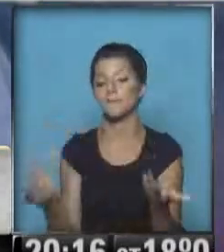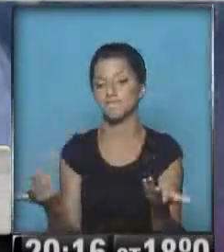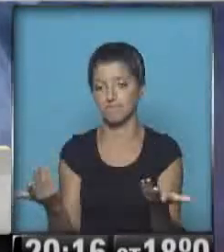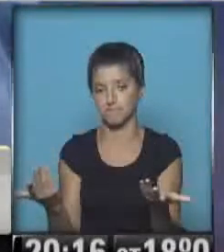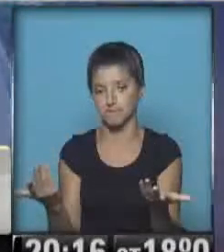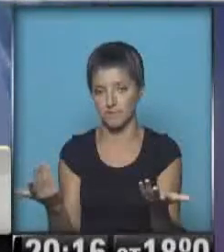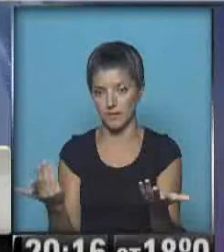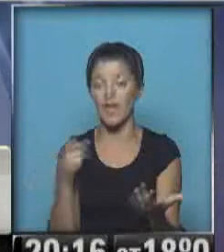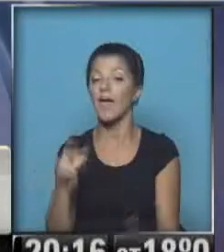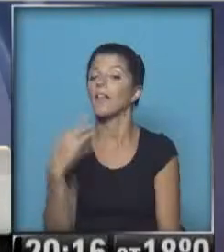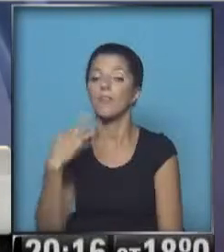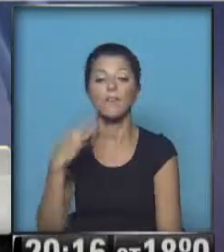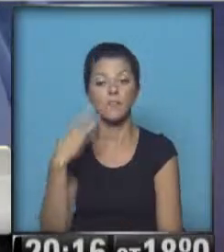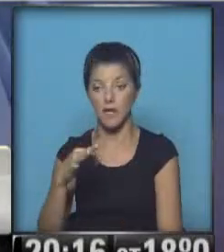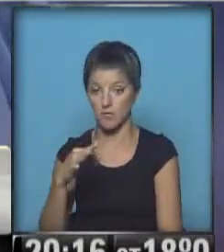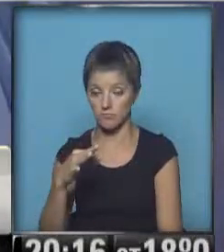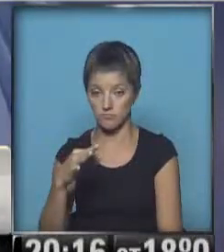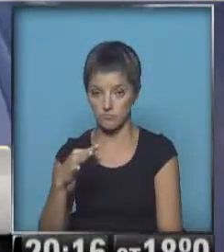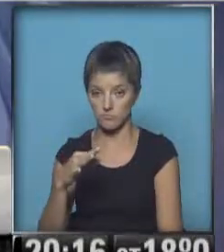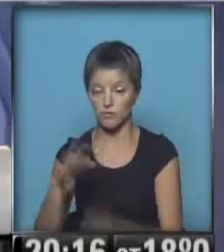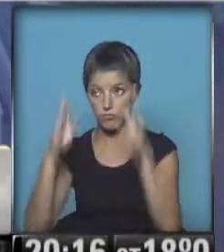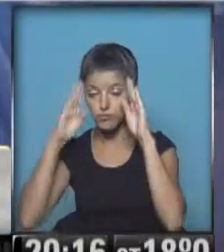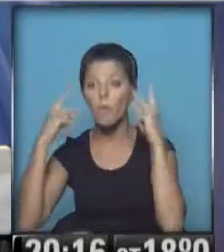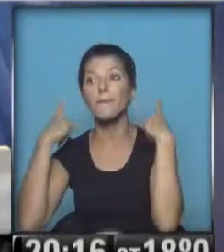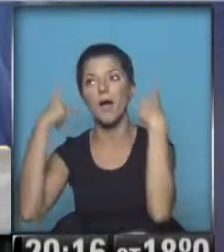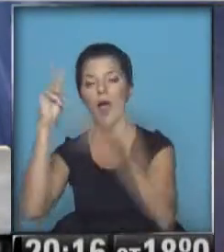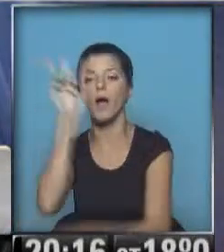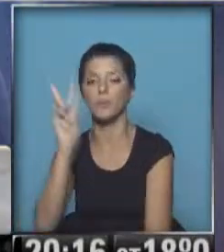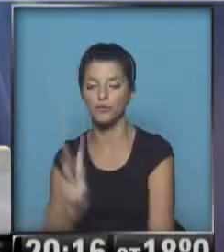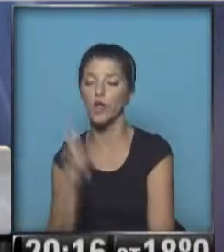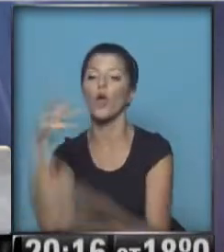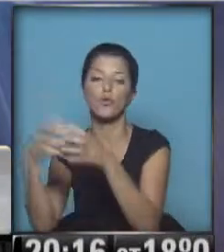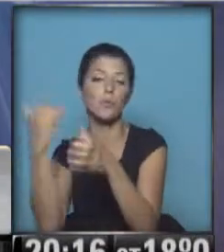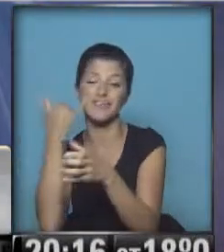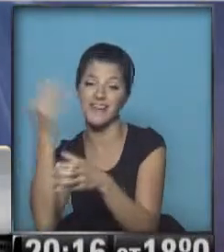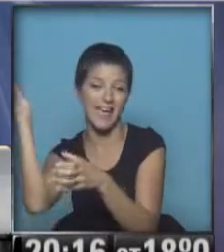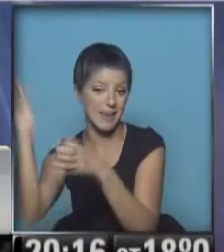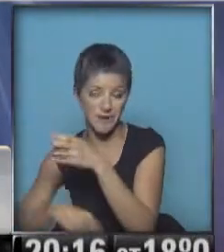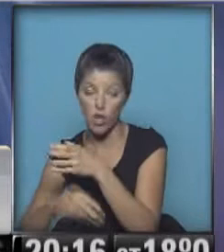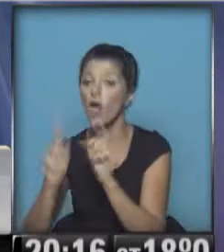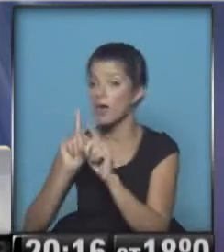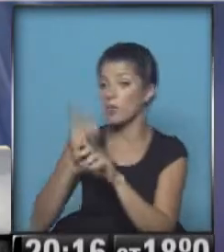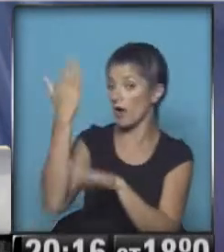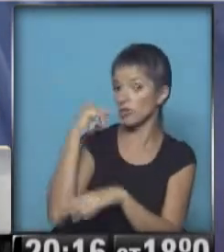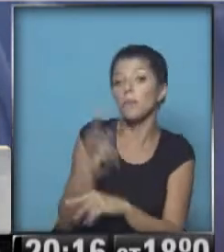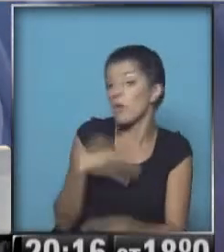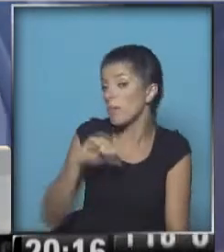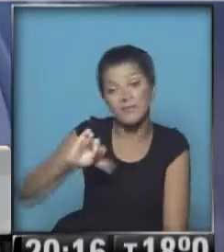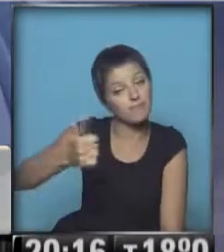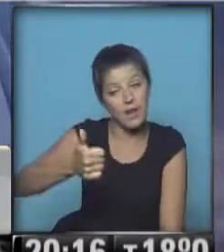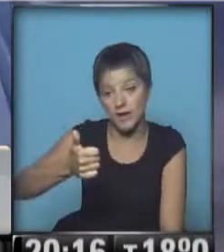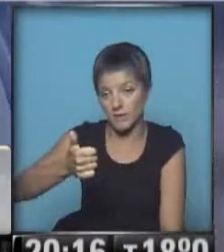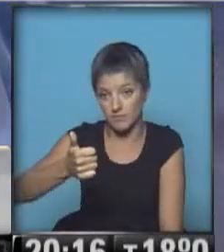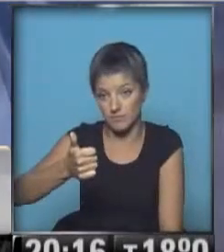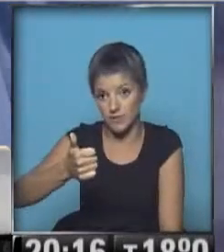tenía que ir allí a Venezuela con un equipo que estaba eliminado. Lo mismo que Barcelona, pero hay que ganar. Inclusive